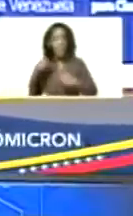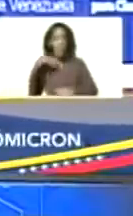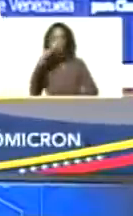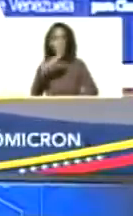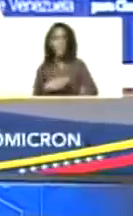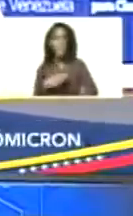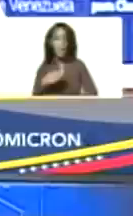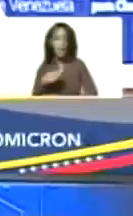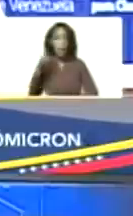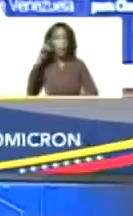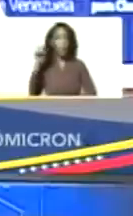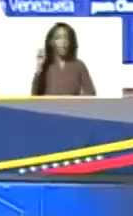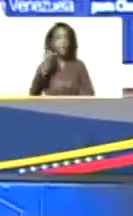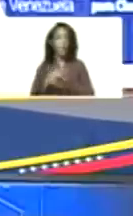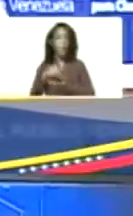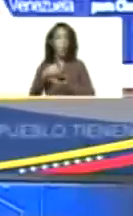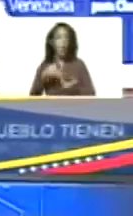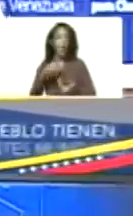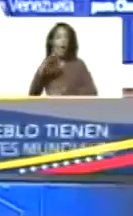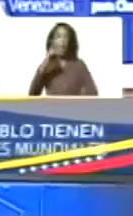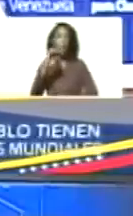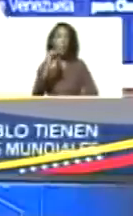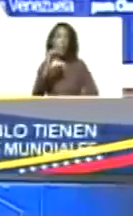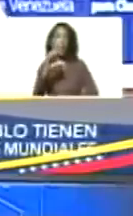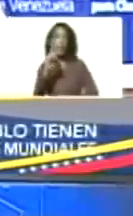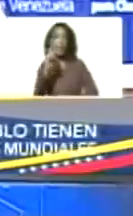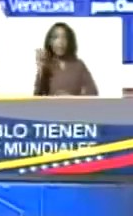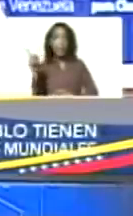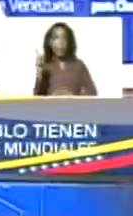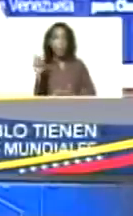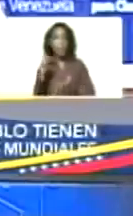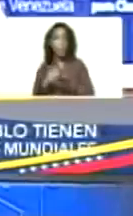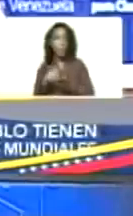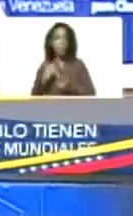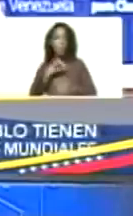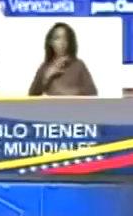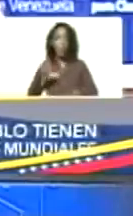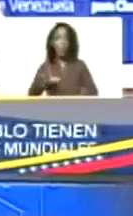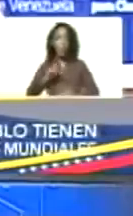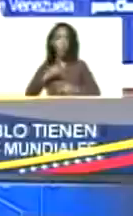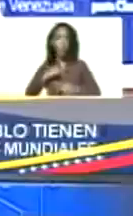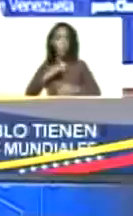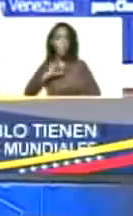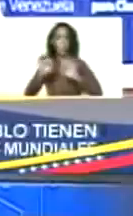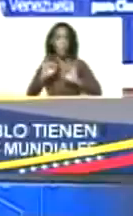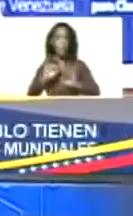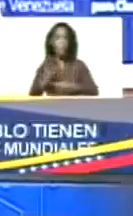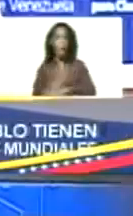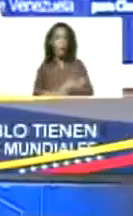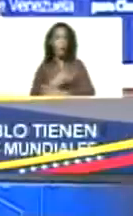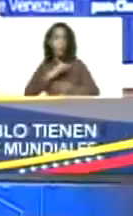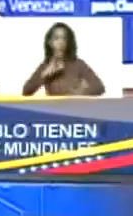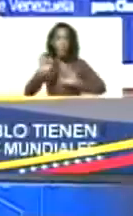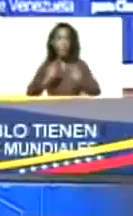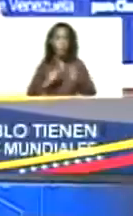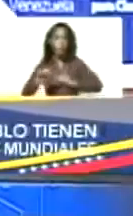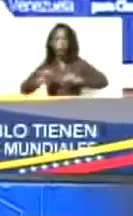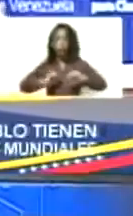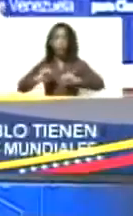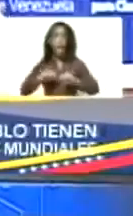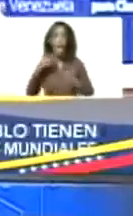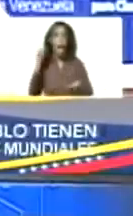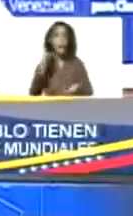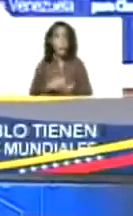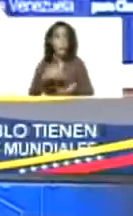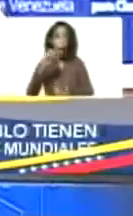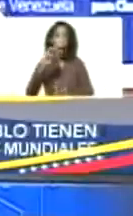variante Delta, las enfrentamos, nos adaptamos, nos preparamos. Y ahora que llega la Omicron,